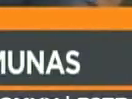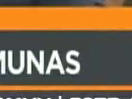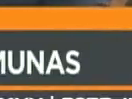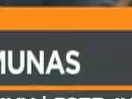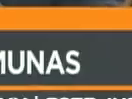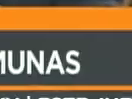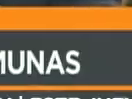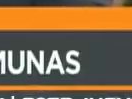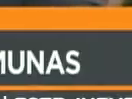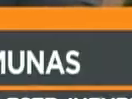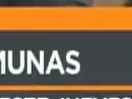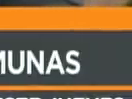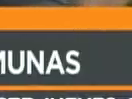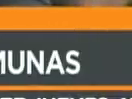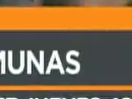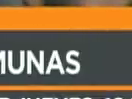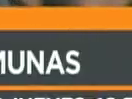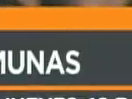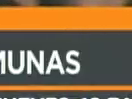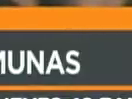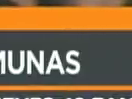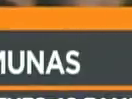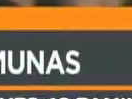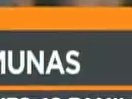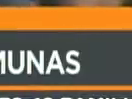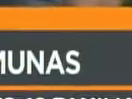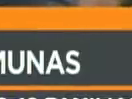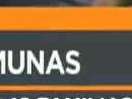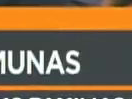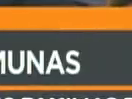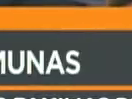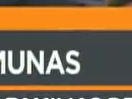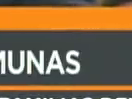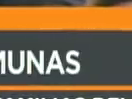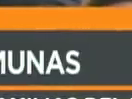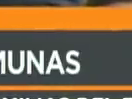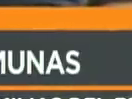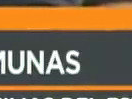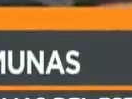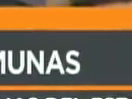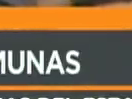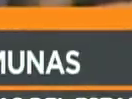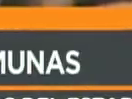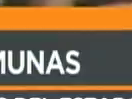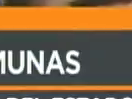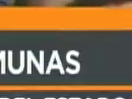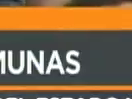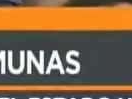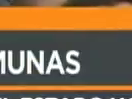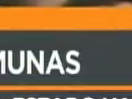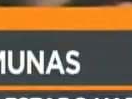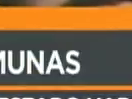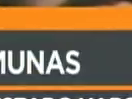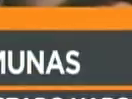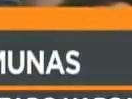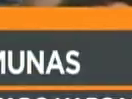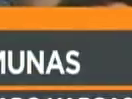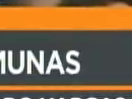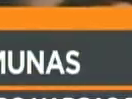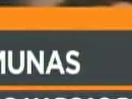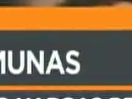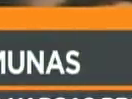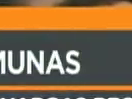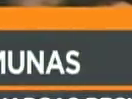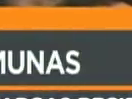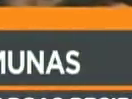periodistas asalariados del Departamento de Estado, entre ellos algunos venezolanos que andaban por ahí, llegaban a la sala de prensa de la OEA y decían, ya tenemos los